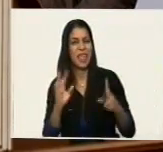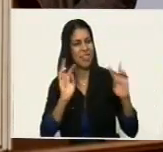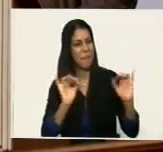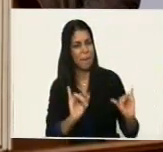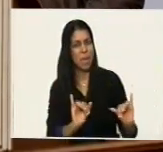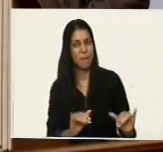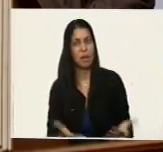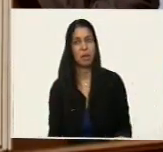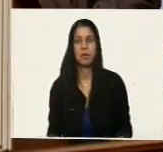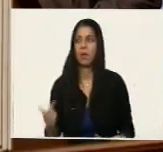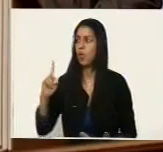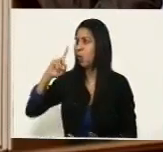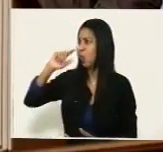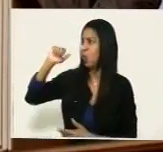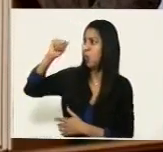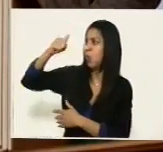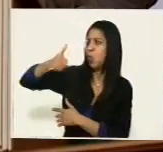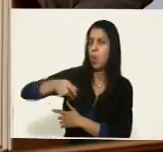han pasado 200 años.